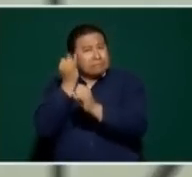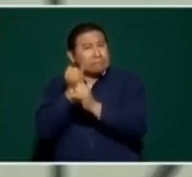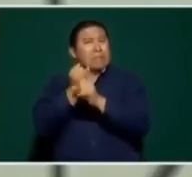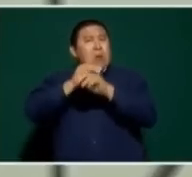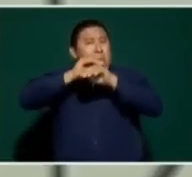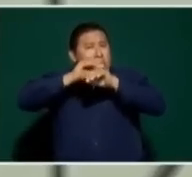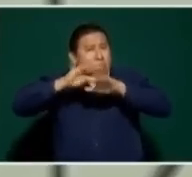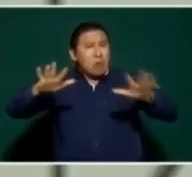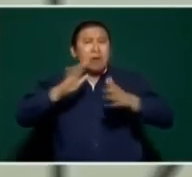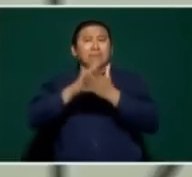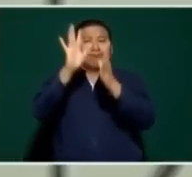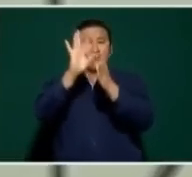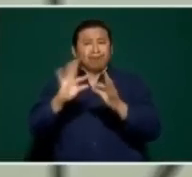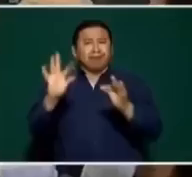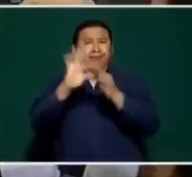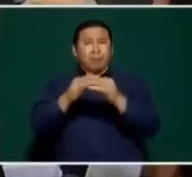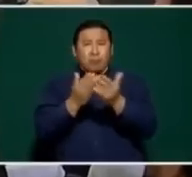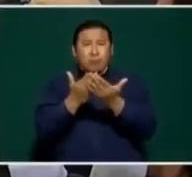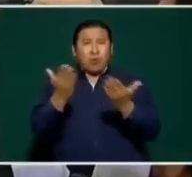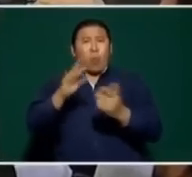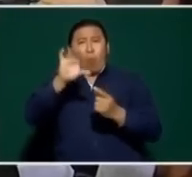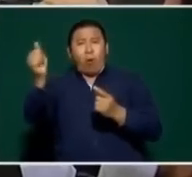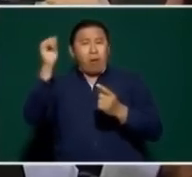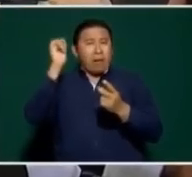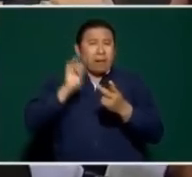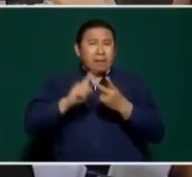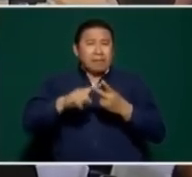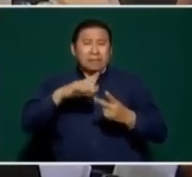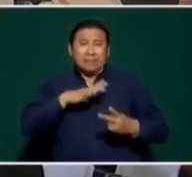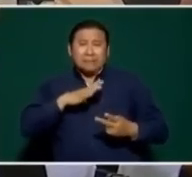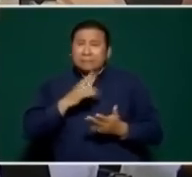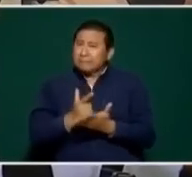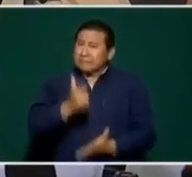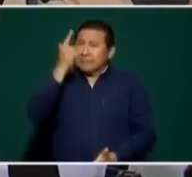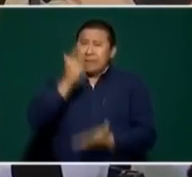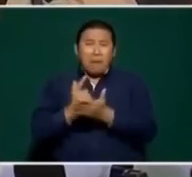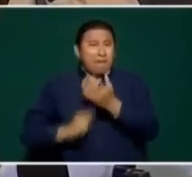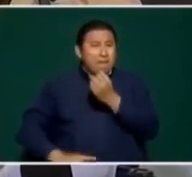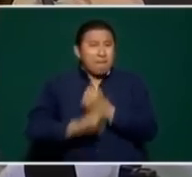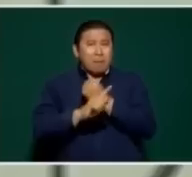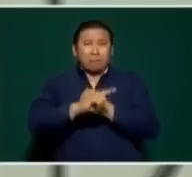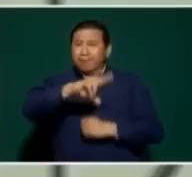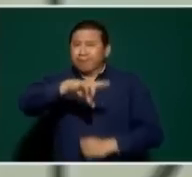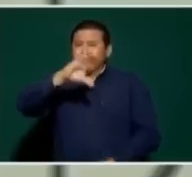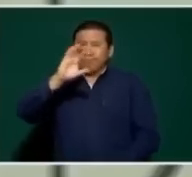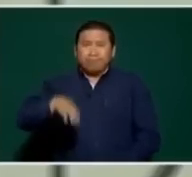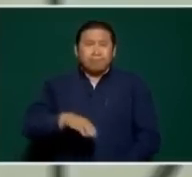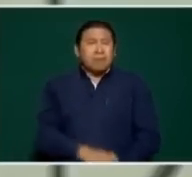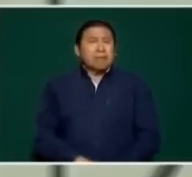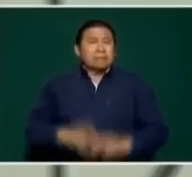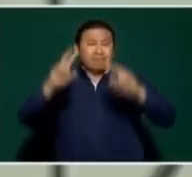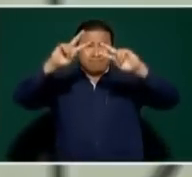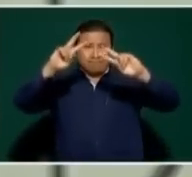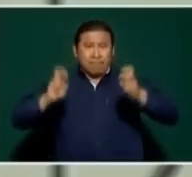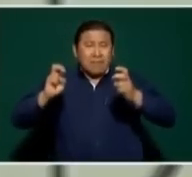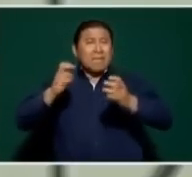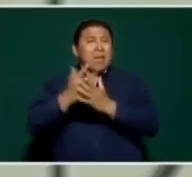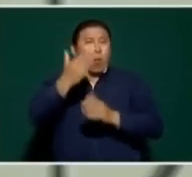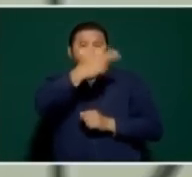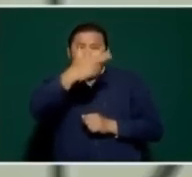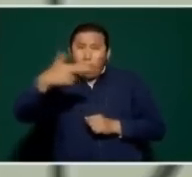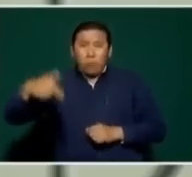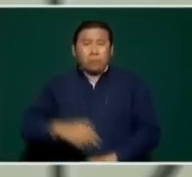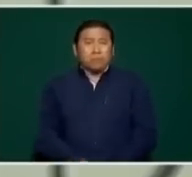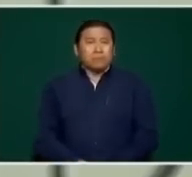sociales. ¿Qué me puede decir al respecto? Y la otra es que tenemos un grave problema en Cancún en el tema de la zona